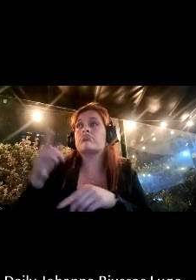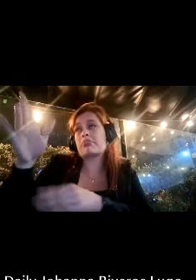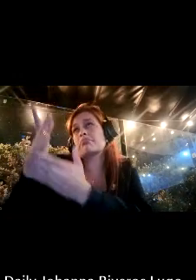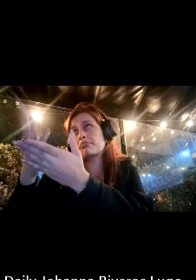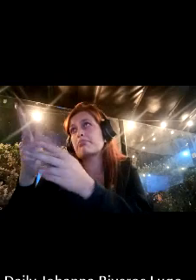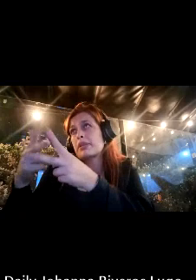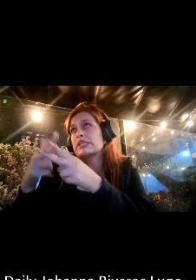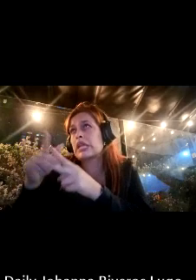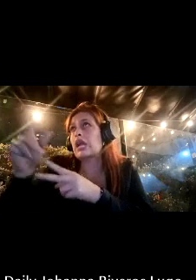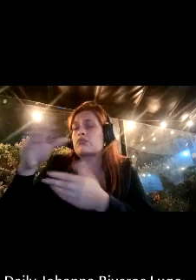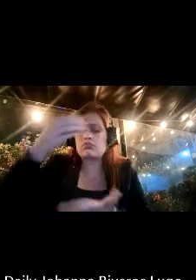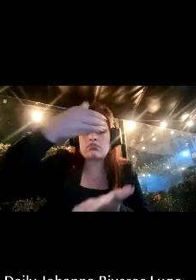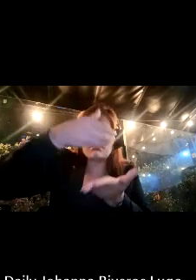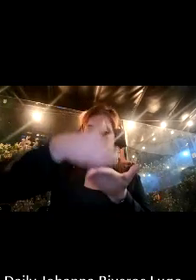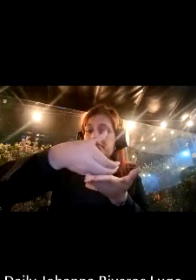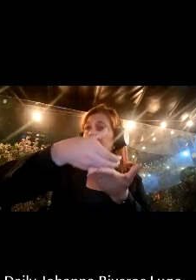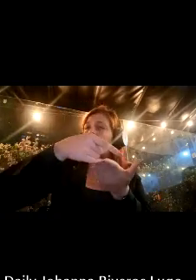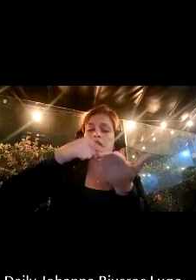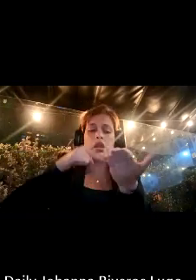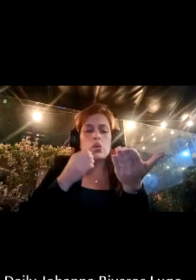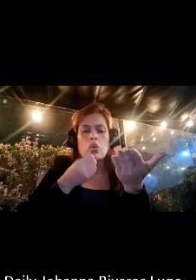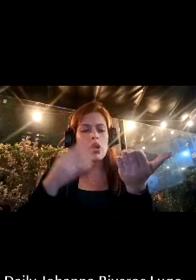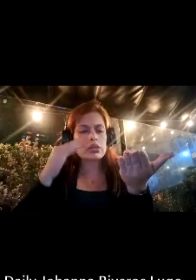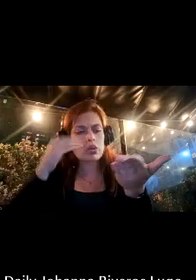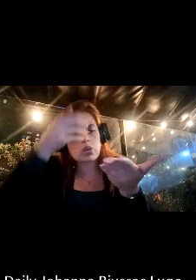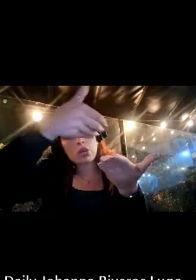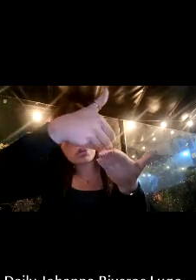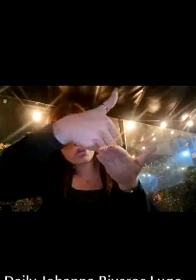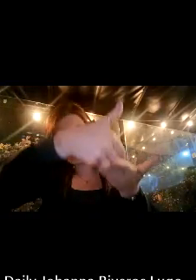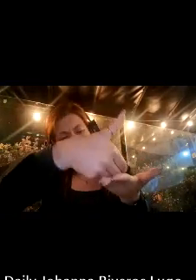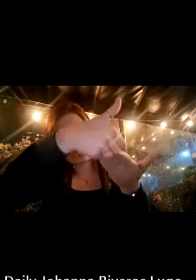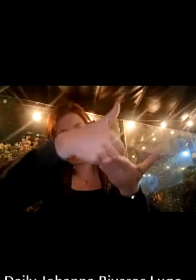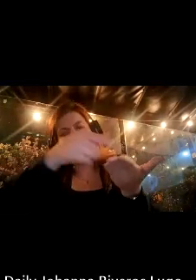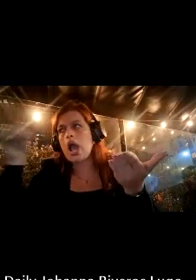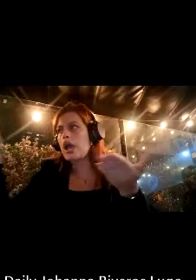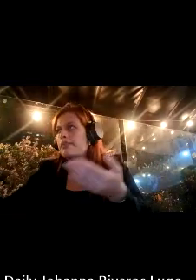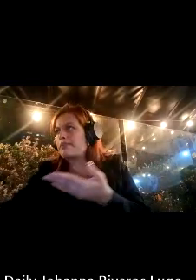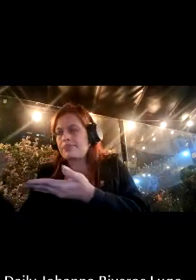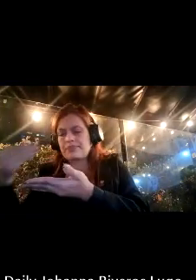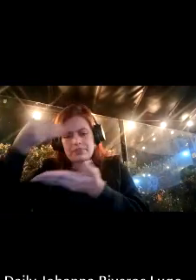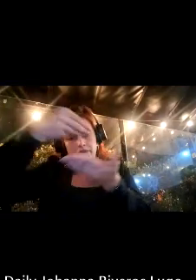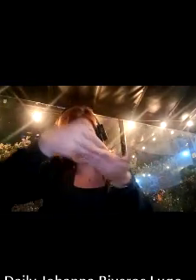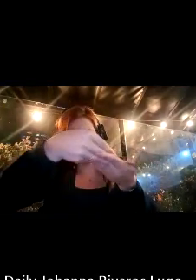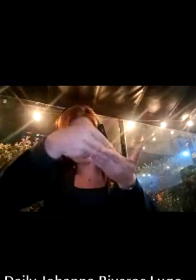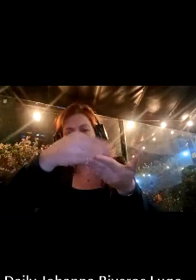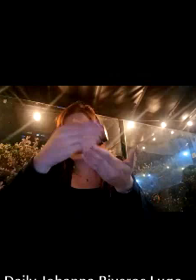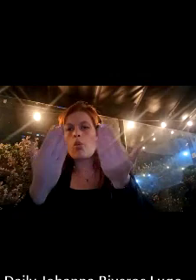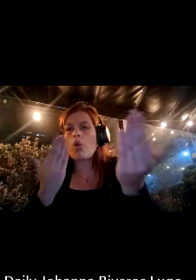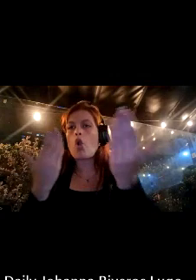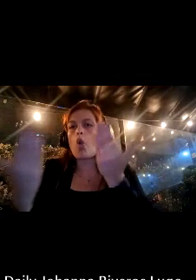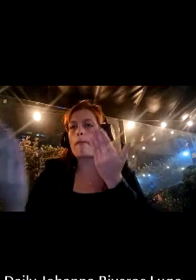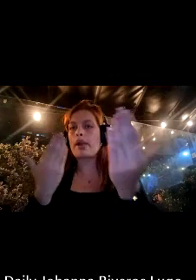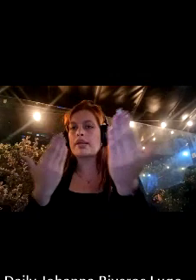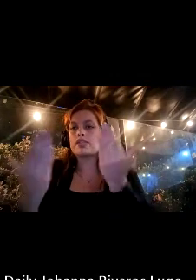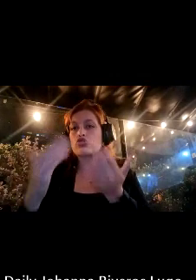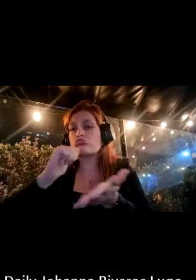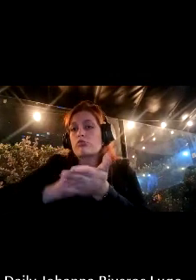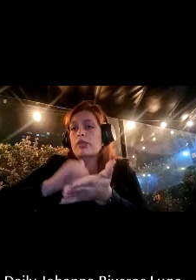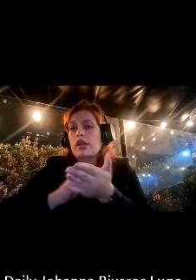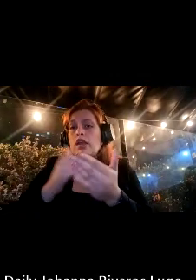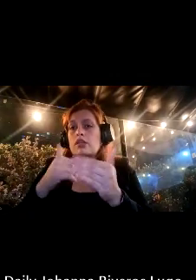ya podemos y ya podemos completar nuestros materiales para hacer